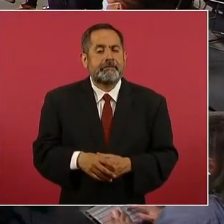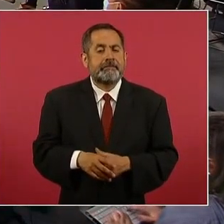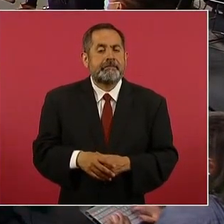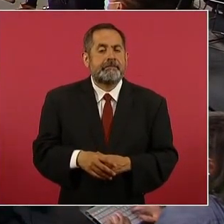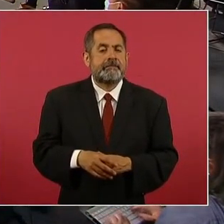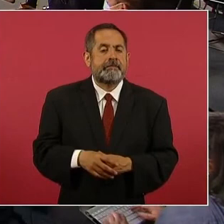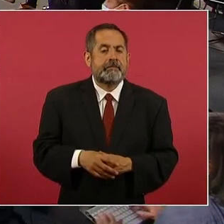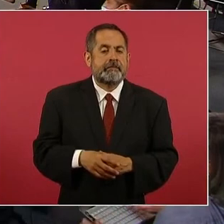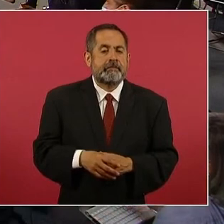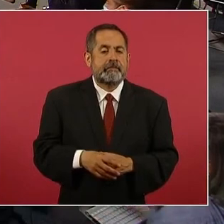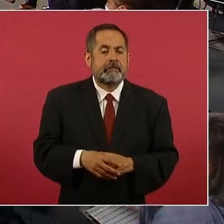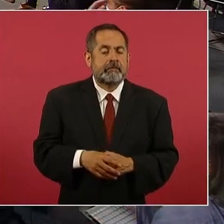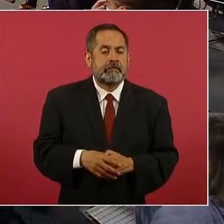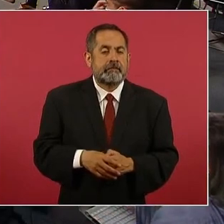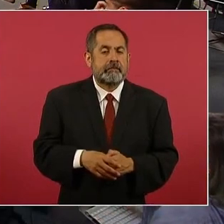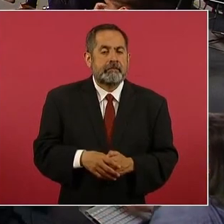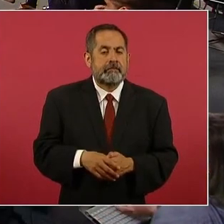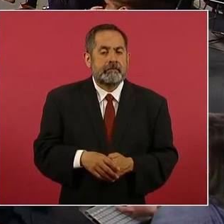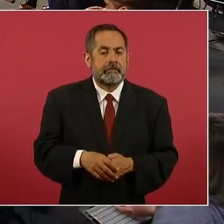cómo